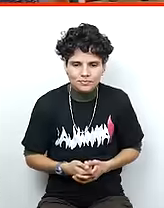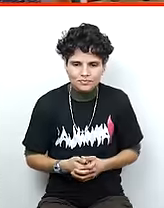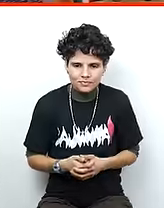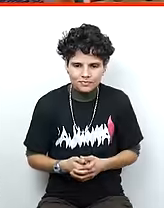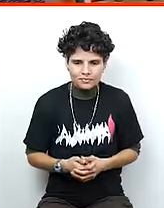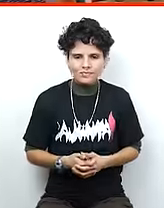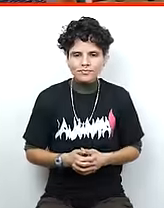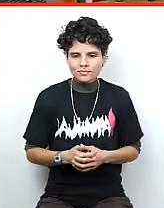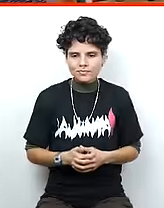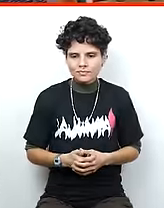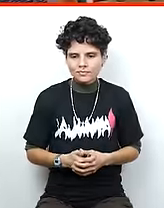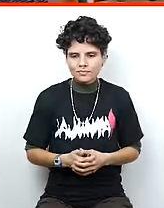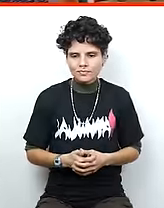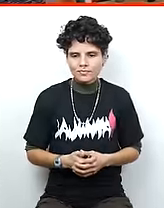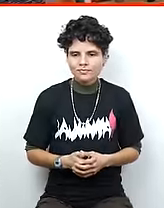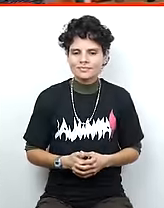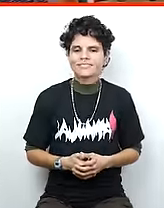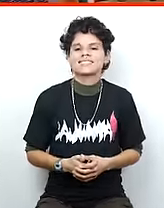justa.